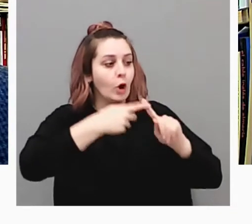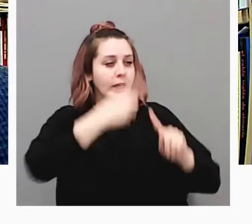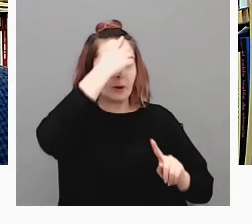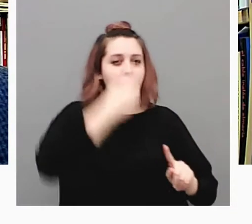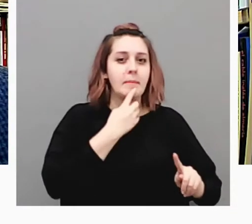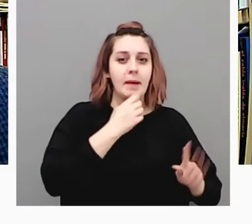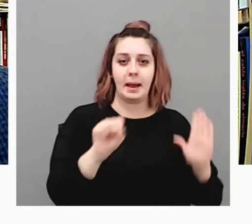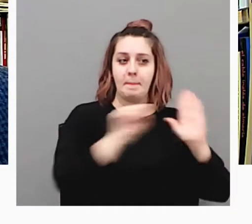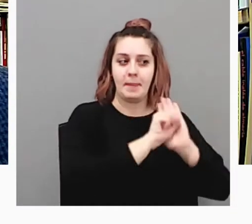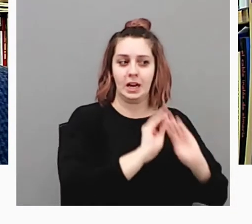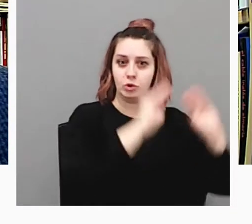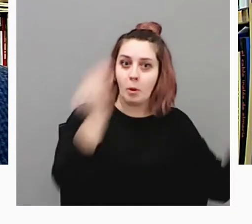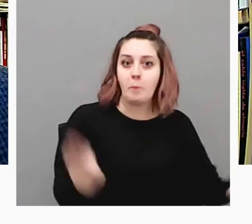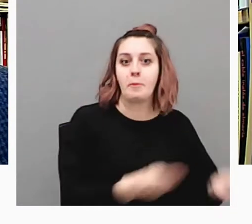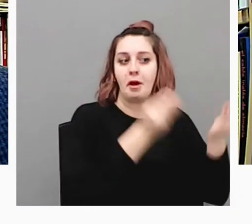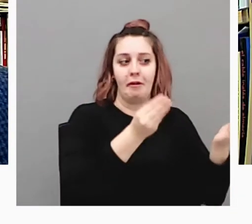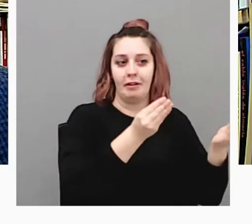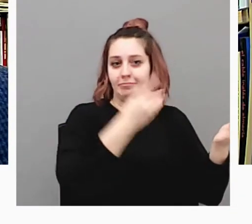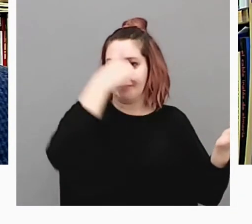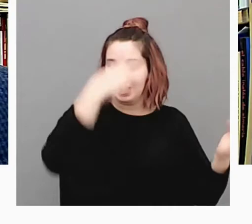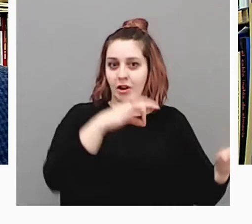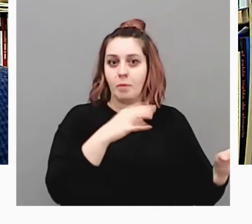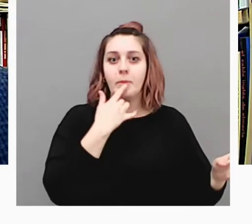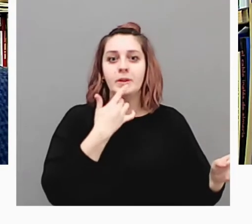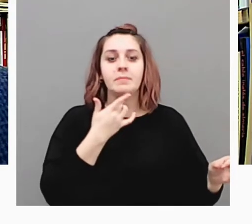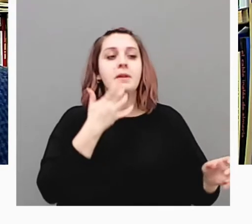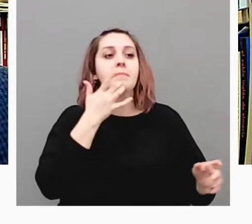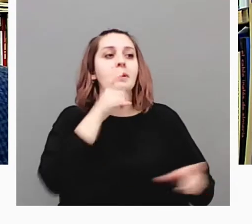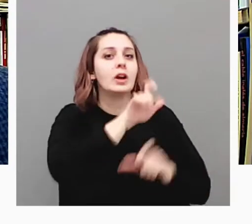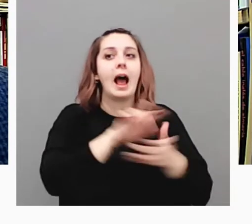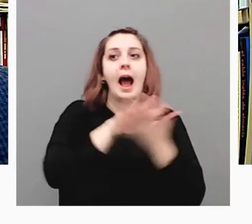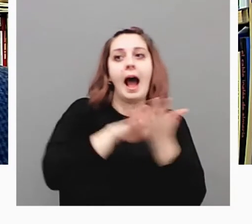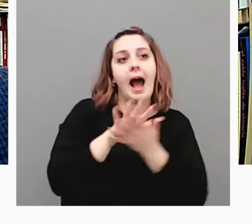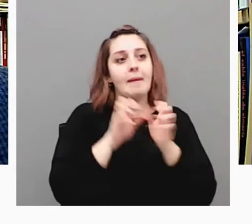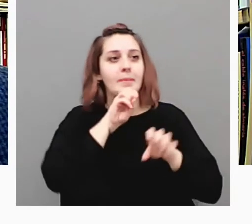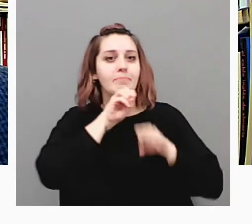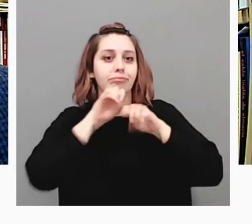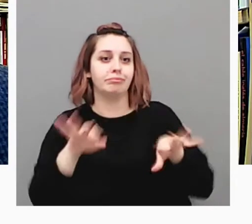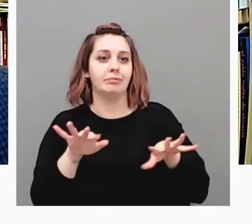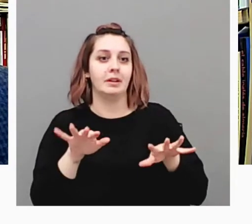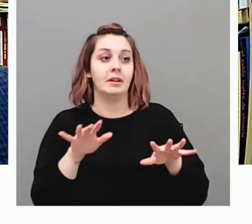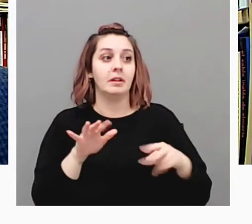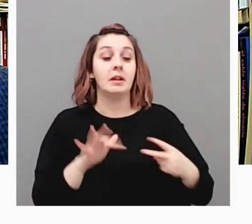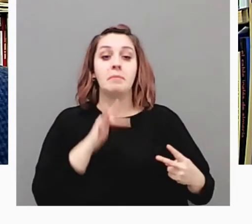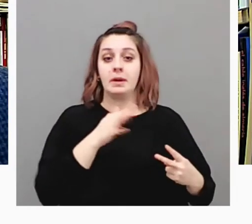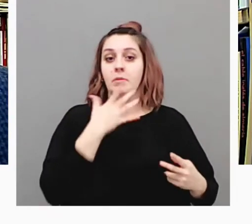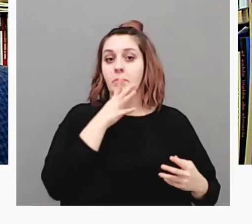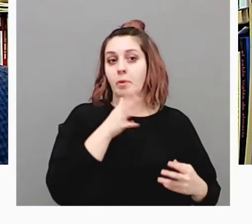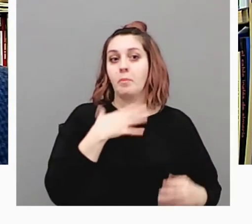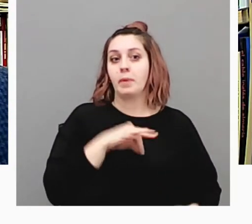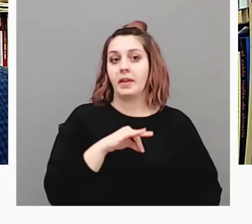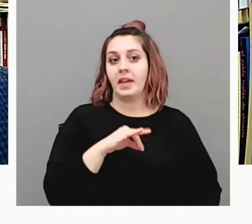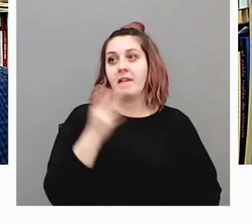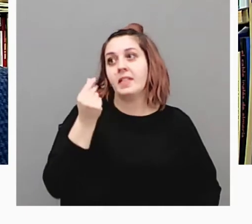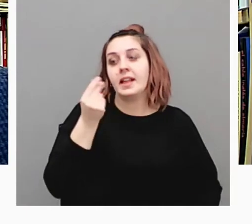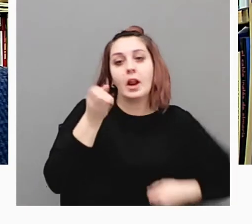de la empresa, en el papel del boca a boca, mucho más allá de la rentabilidad que pueda suponer el recibir también